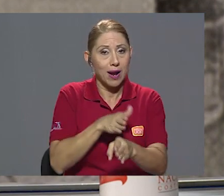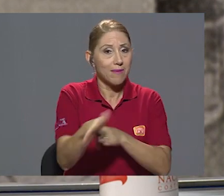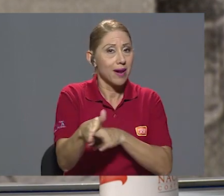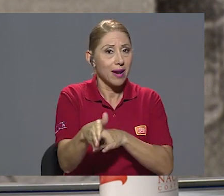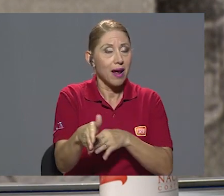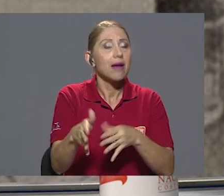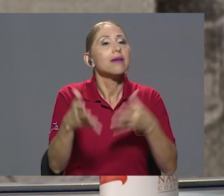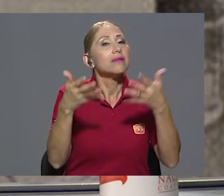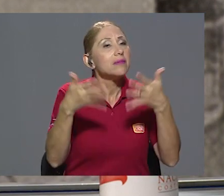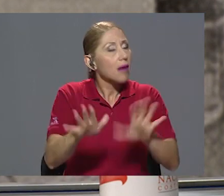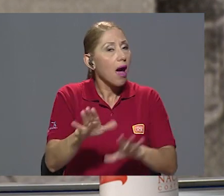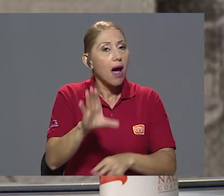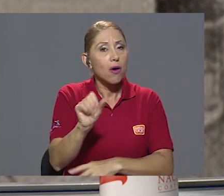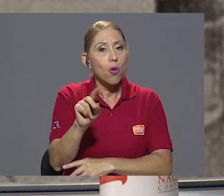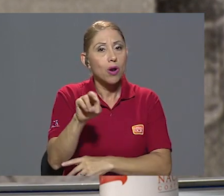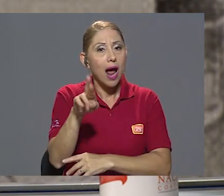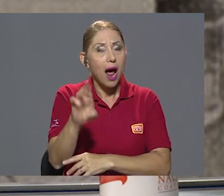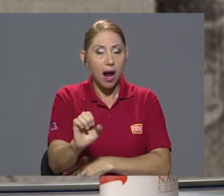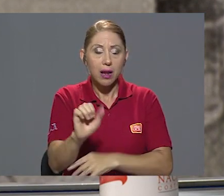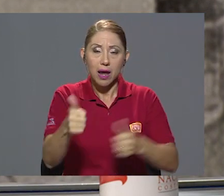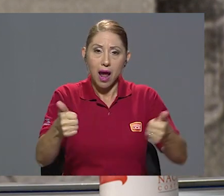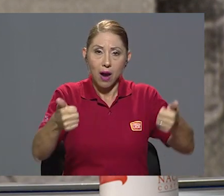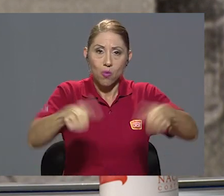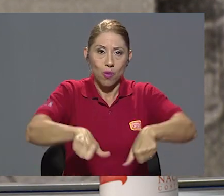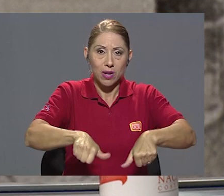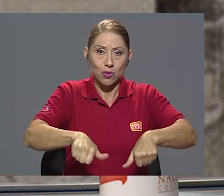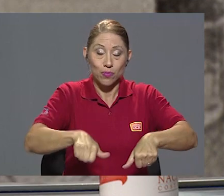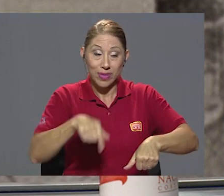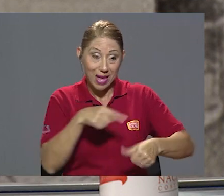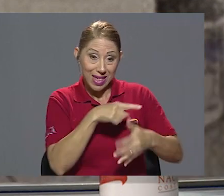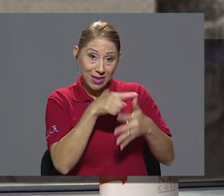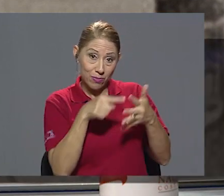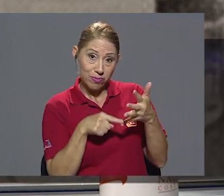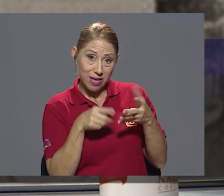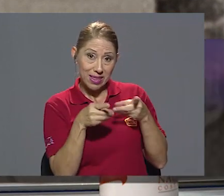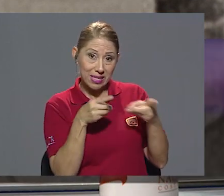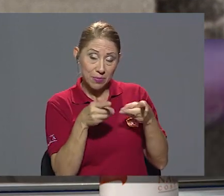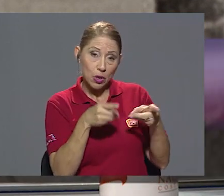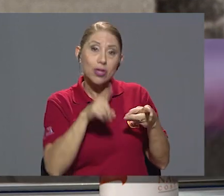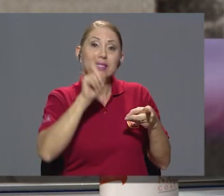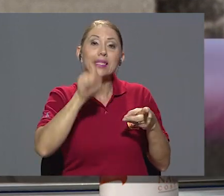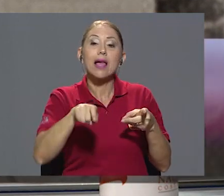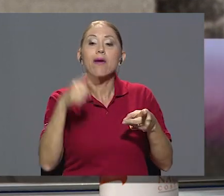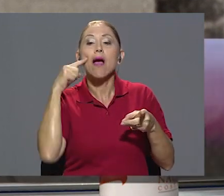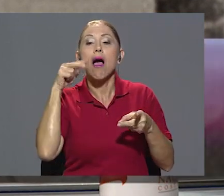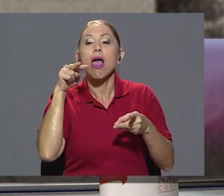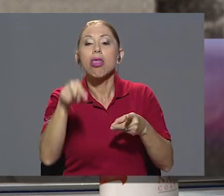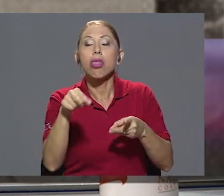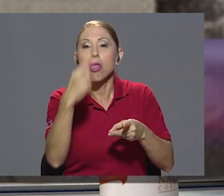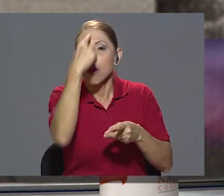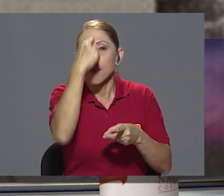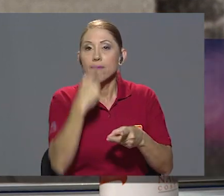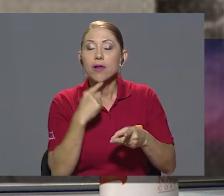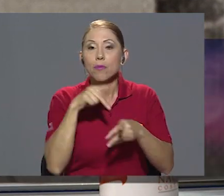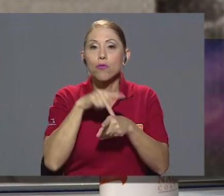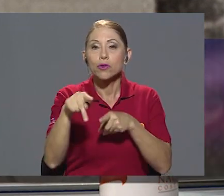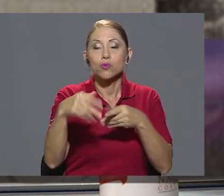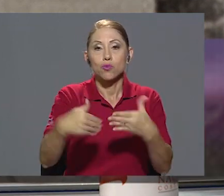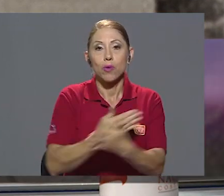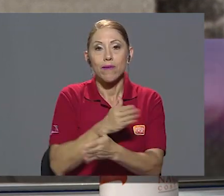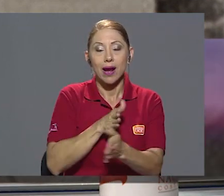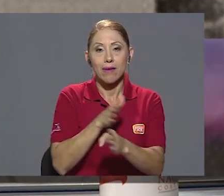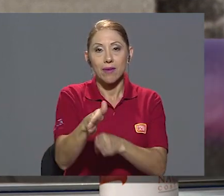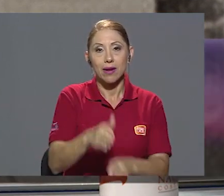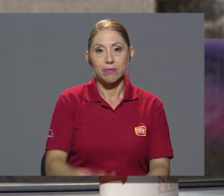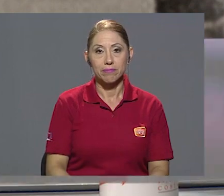públicas, ya hay un acuerdo de CONARE en el sentido de que estos descriptores deben verse reflejados en el perfil profesional de